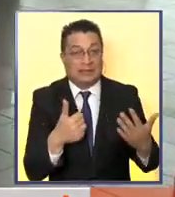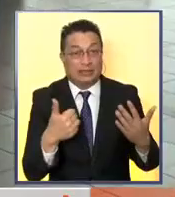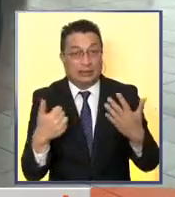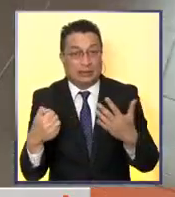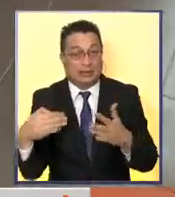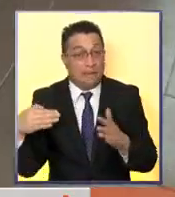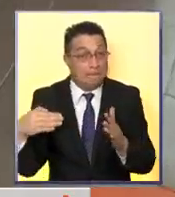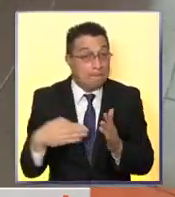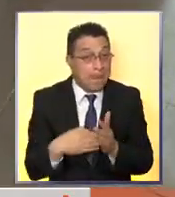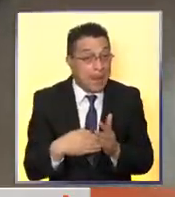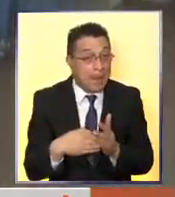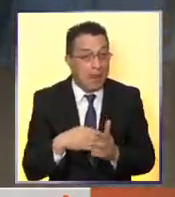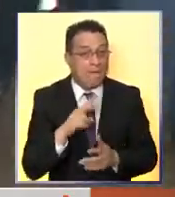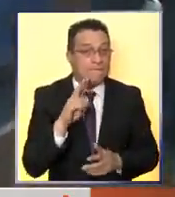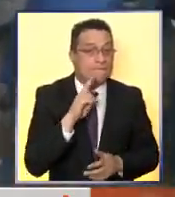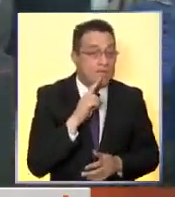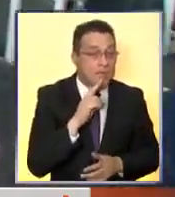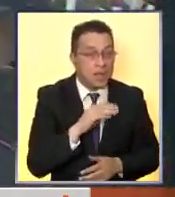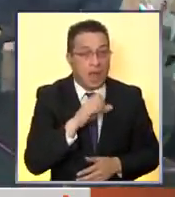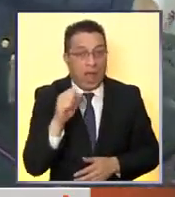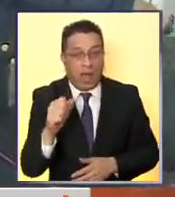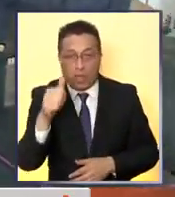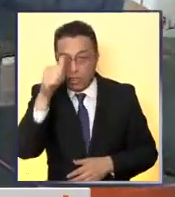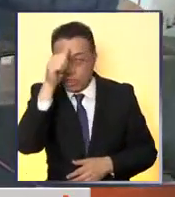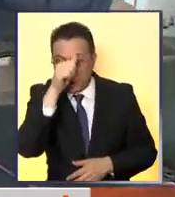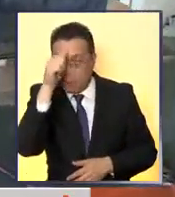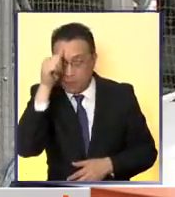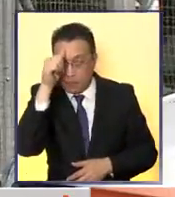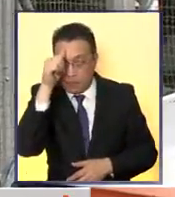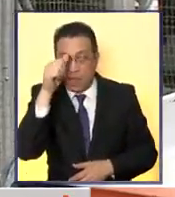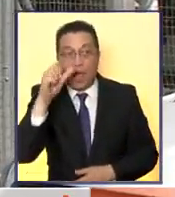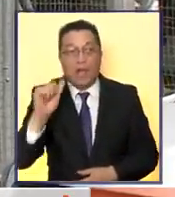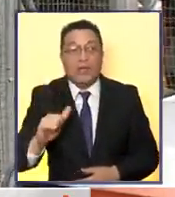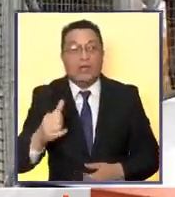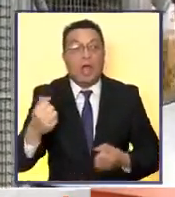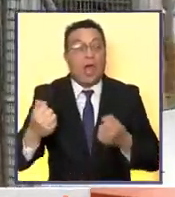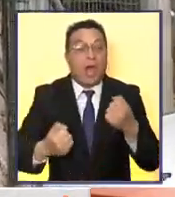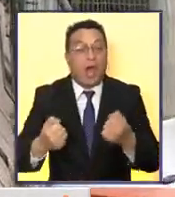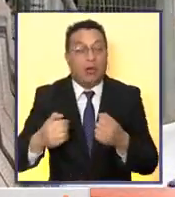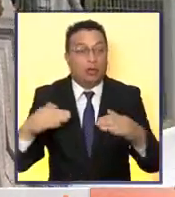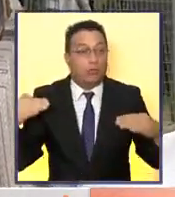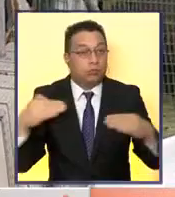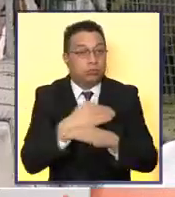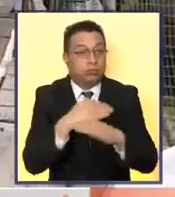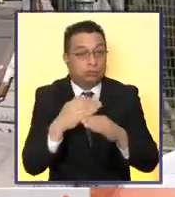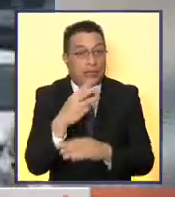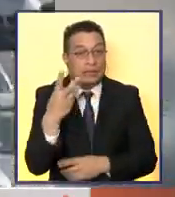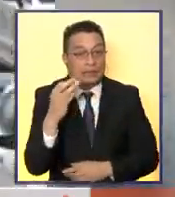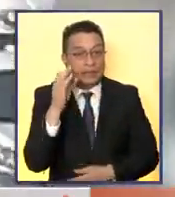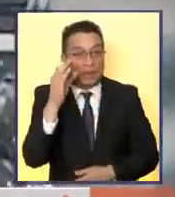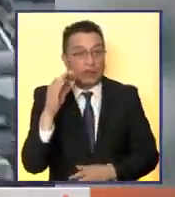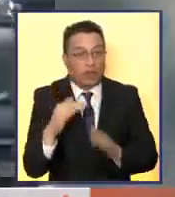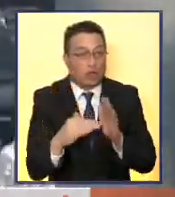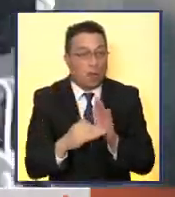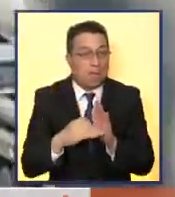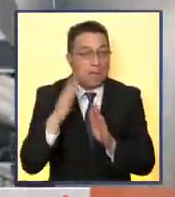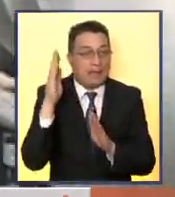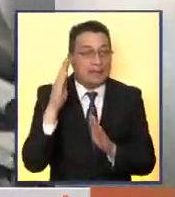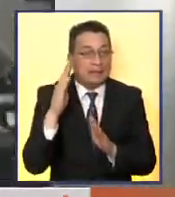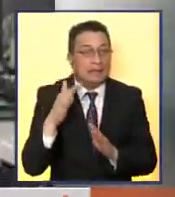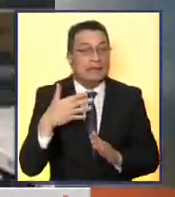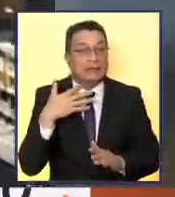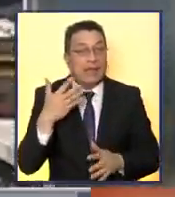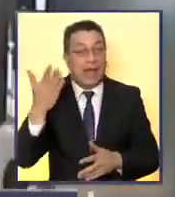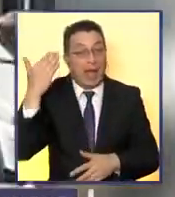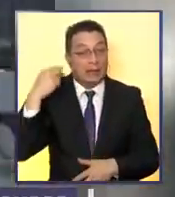circulando entre el viernes y el domingo y el campo automotriz circulante será 30% mayor al que salió de santiago